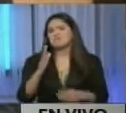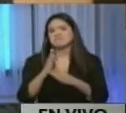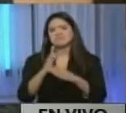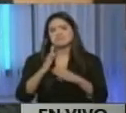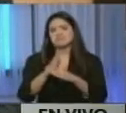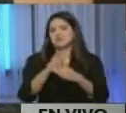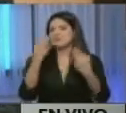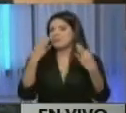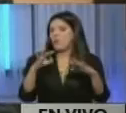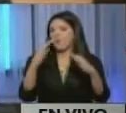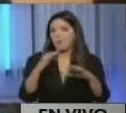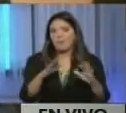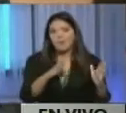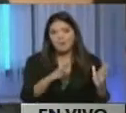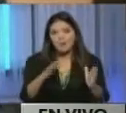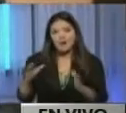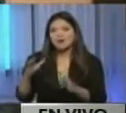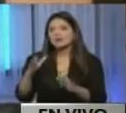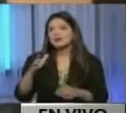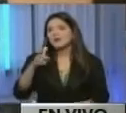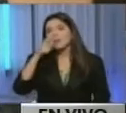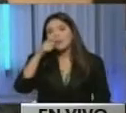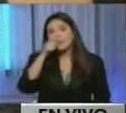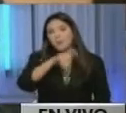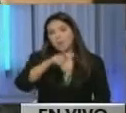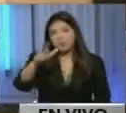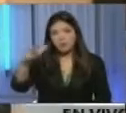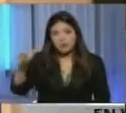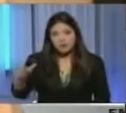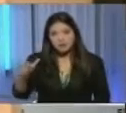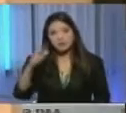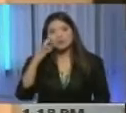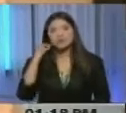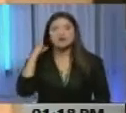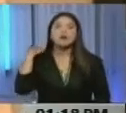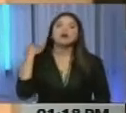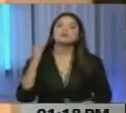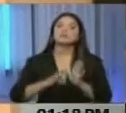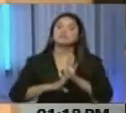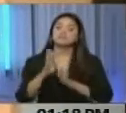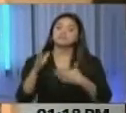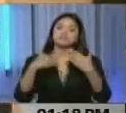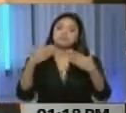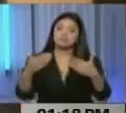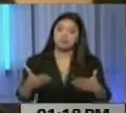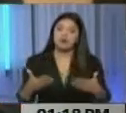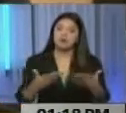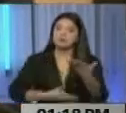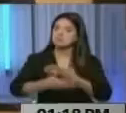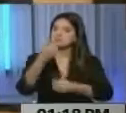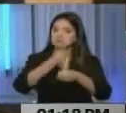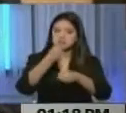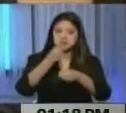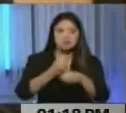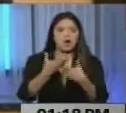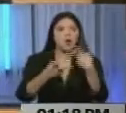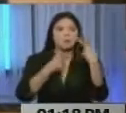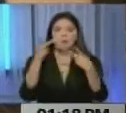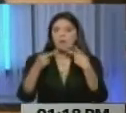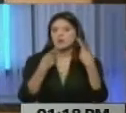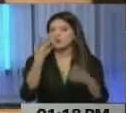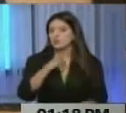normal funcionamiento de las autoridades civiles no armadas, en el desenvolvimiento de la actividad económica, política y social de las